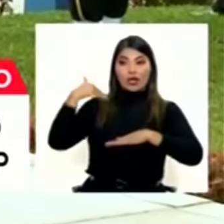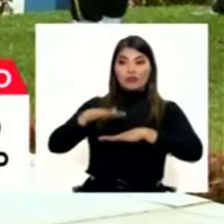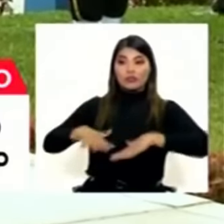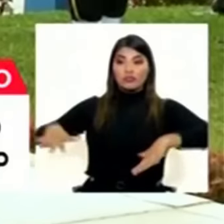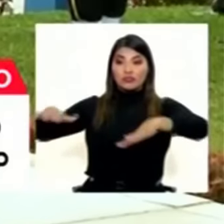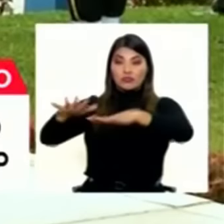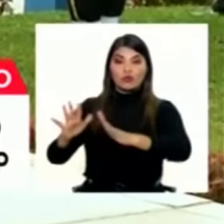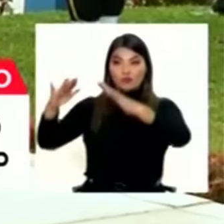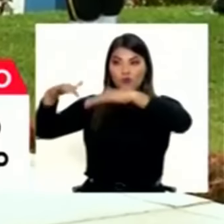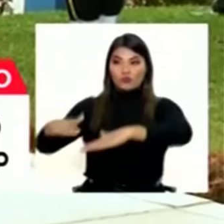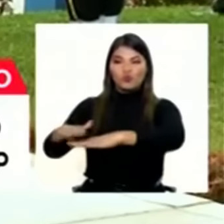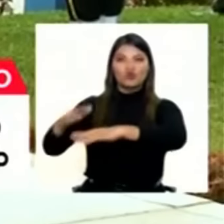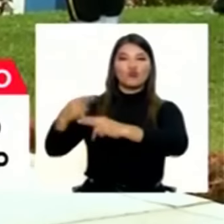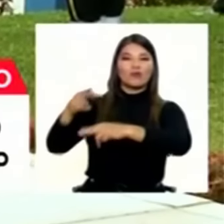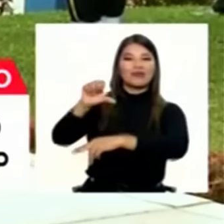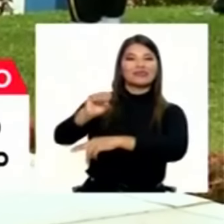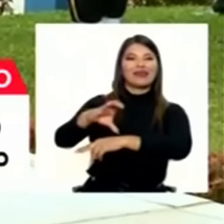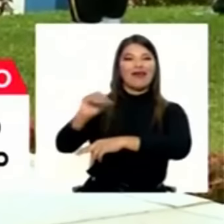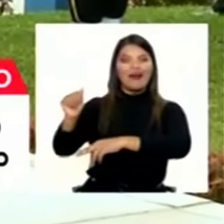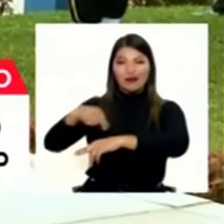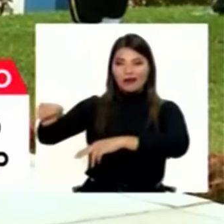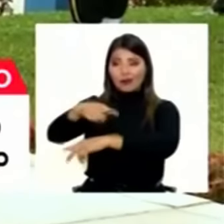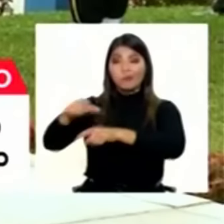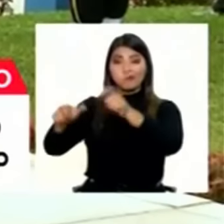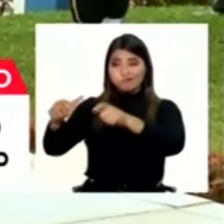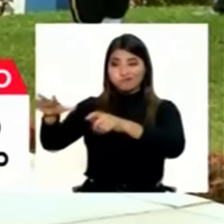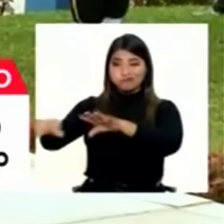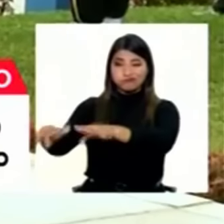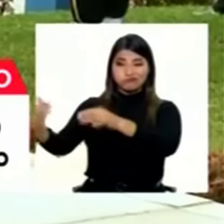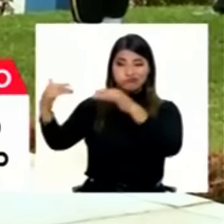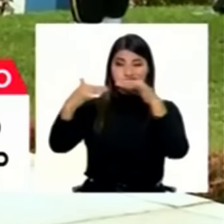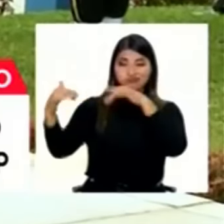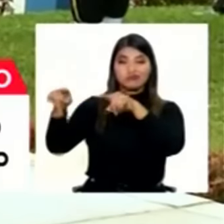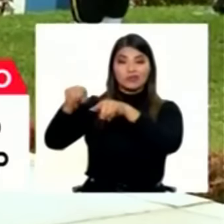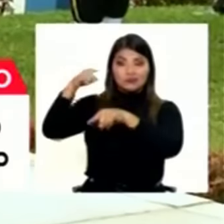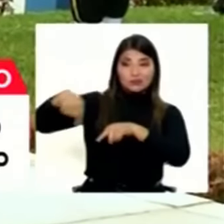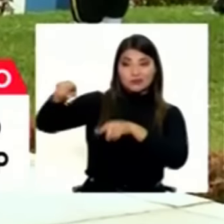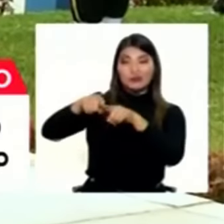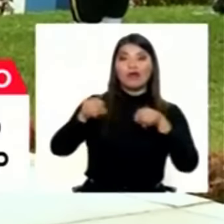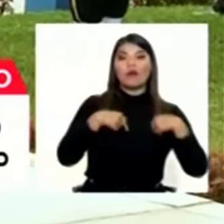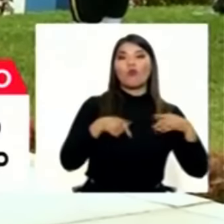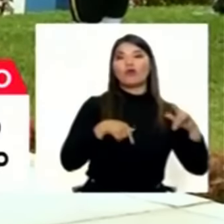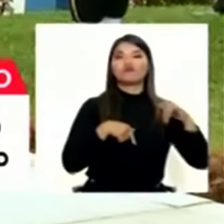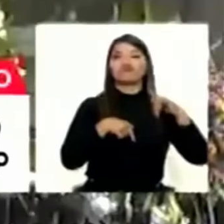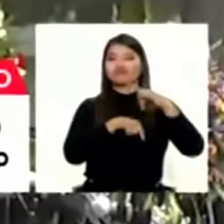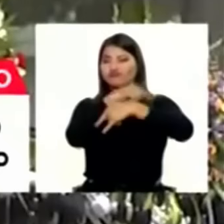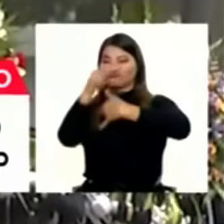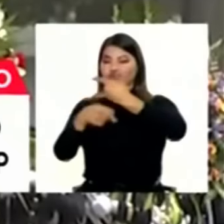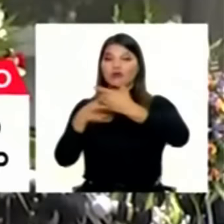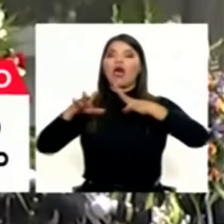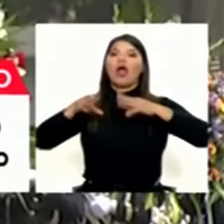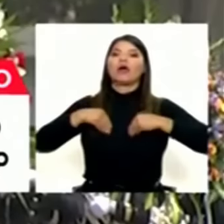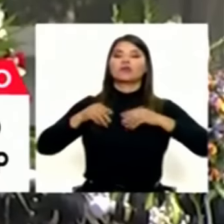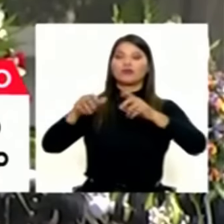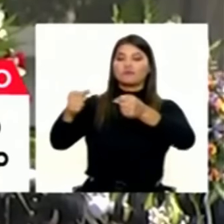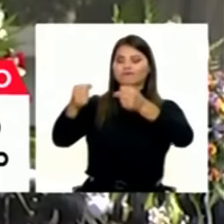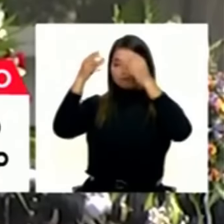de Quebrada Seca, lugar donde se ubicaba una batería de miembros del ejército